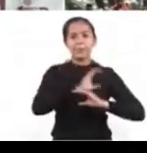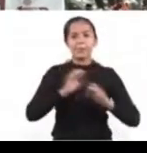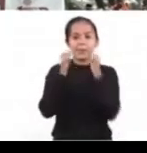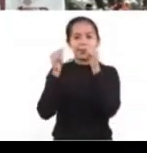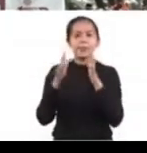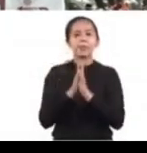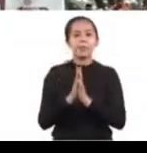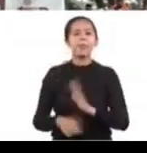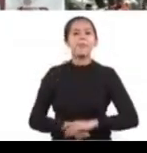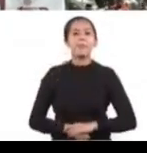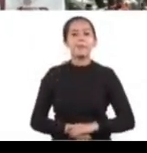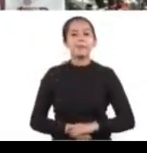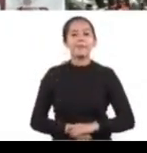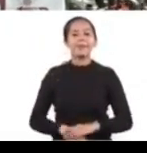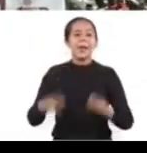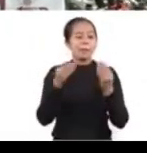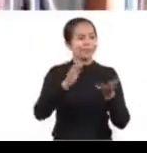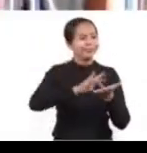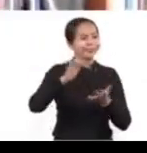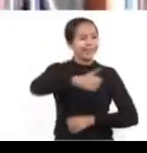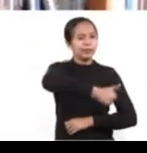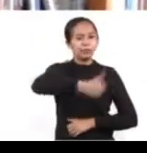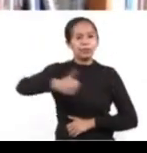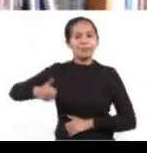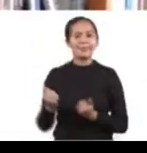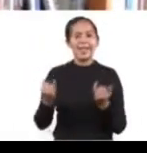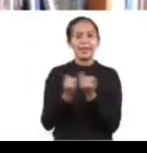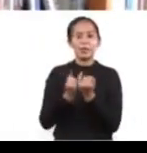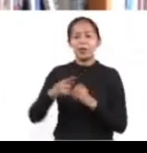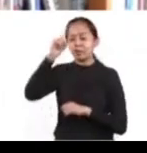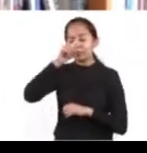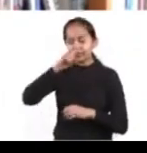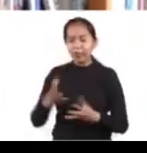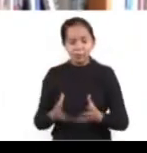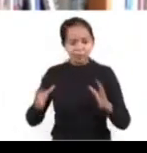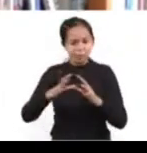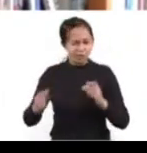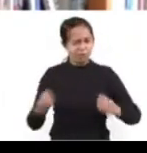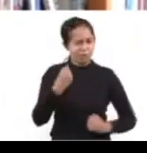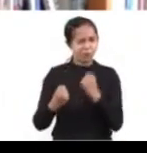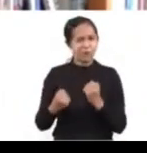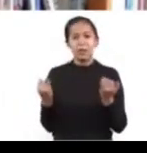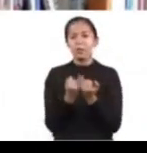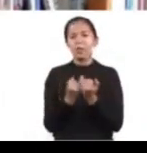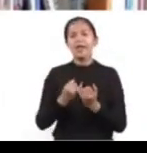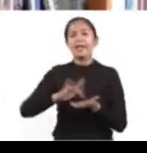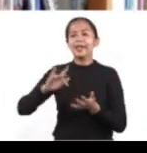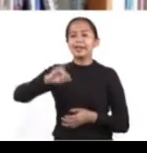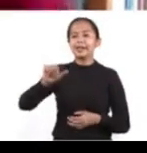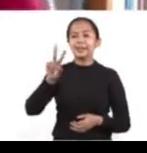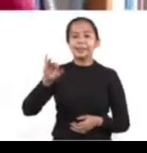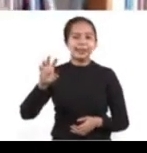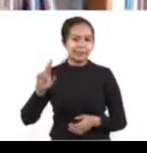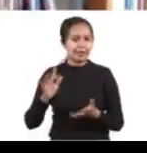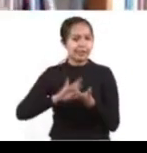Sheinbaum Pardo. Muchas gracias a todos, gracias al Consejo Mundial de Boxeo, muchas gracias Javier Hidalgo,